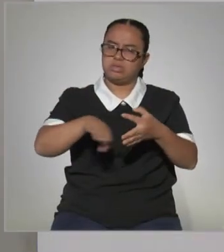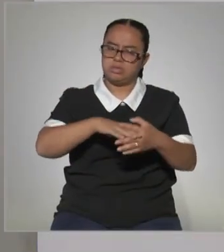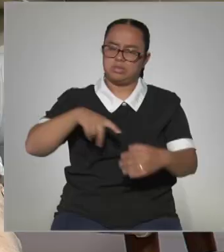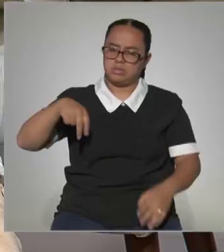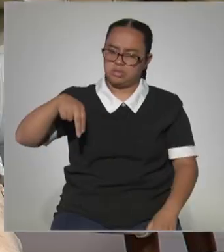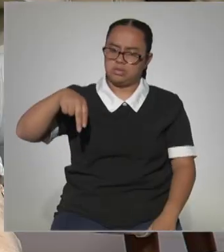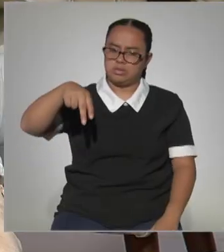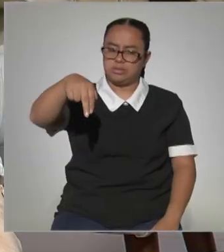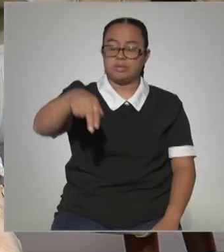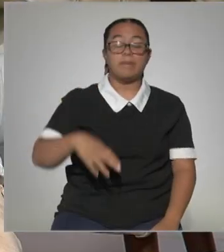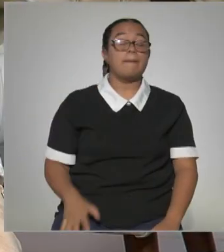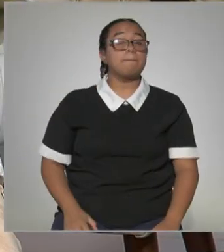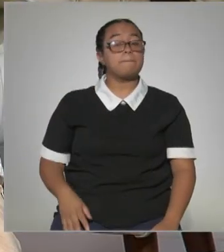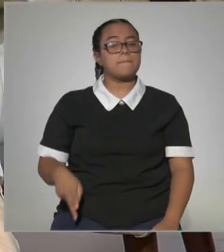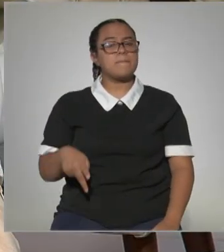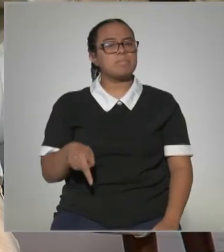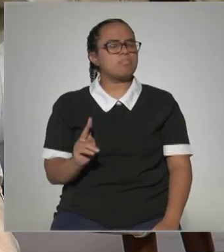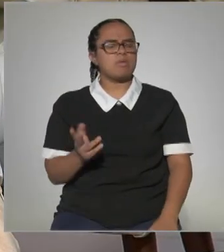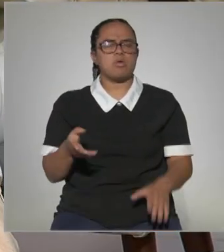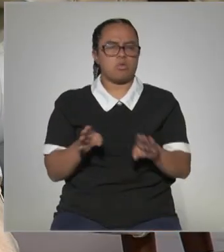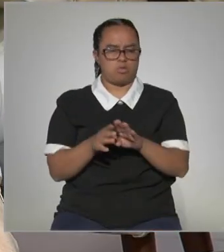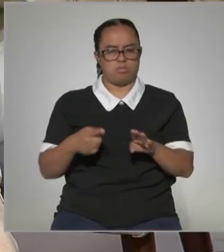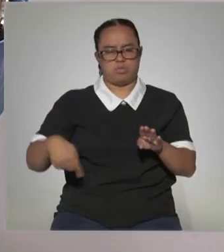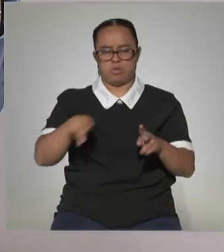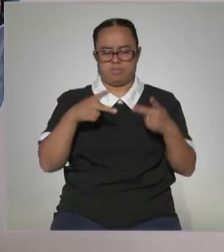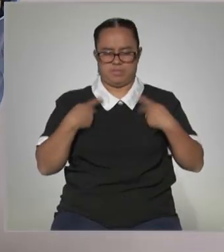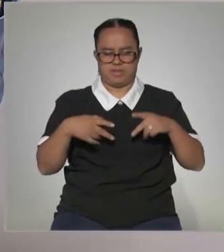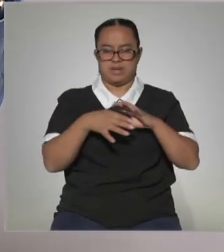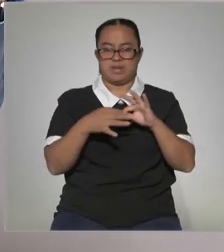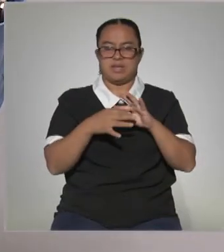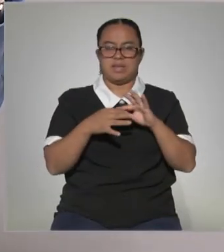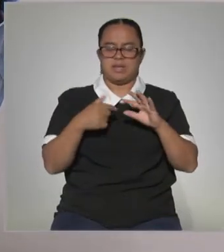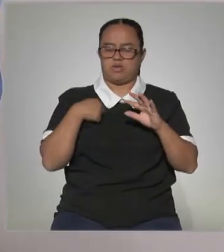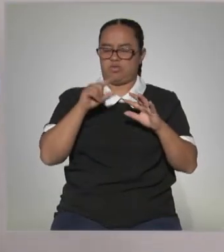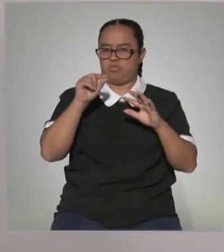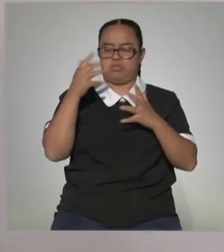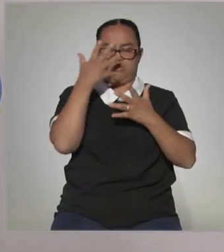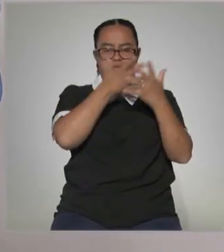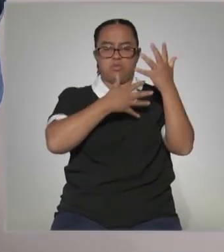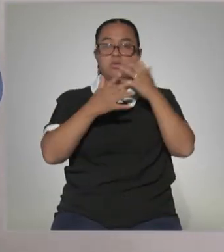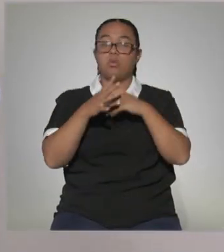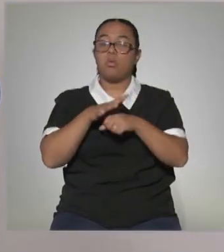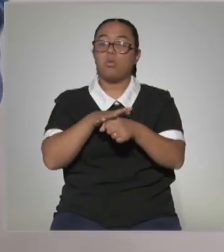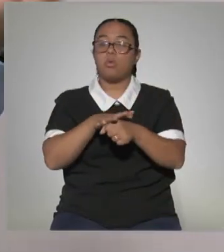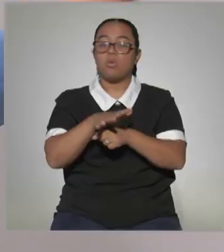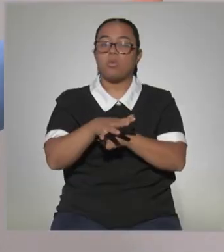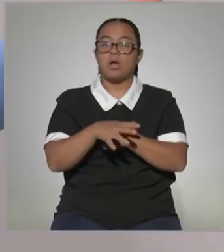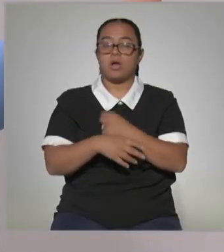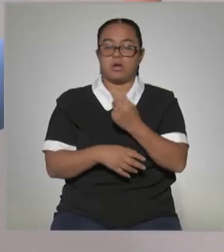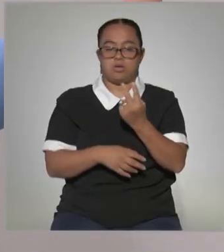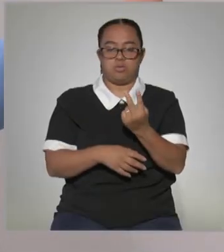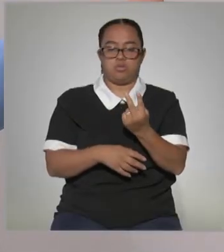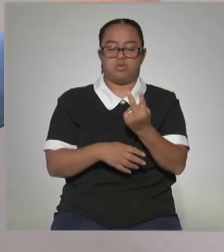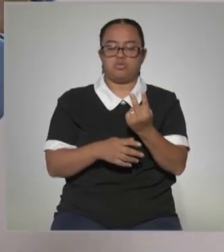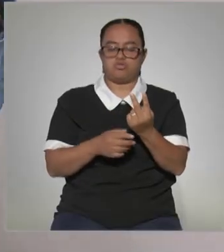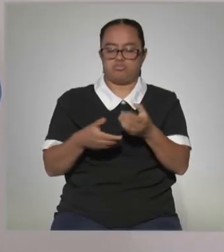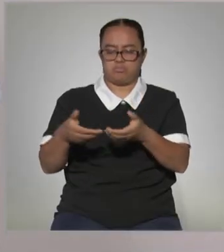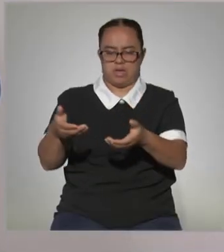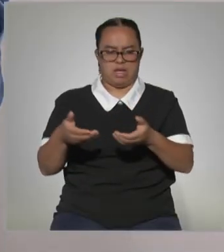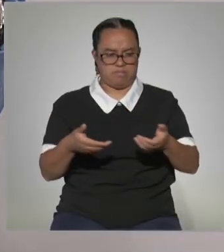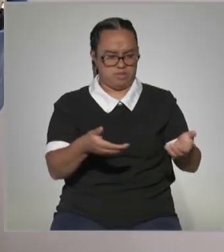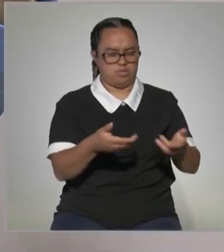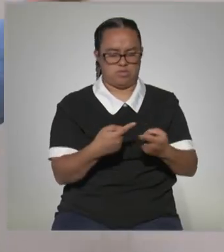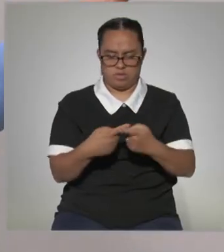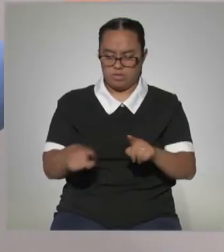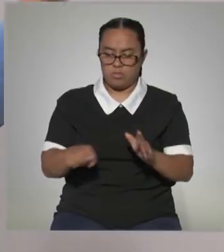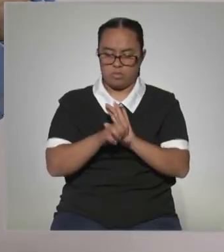A ver, Jan, pero entonces, ¿cuál es, para que el público que nos está viendo y yo que ya me quedé confundida, entonces, ¿cuáles son dos caminos parecen diferentes? O sea, uno